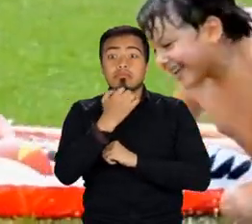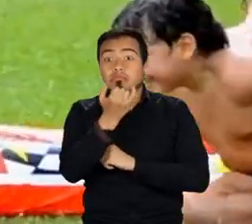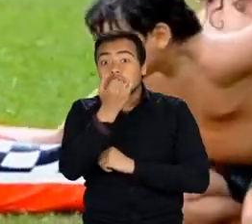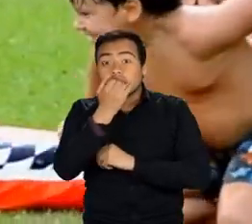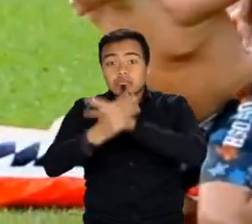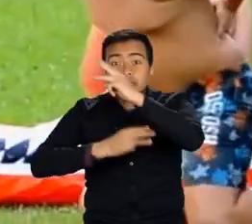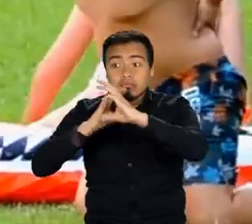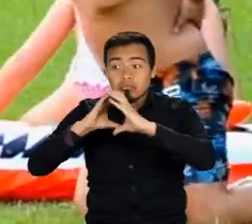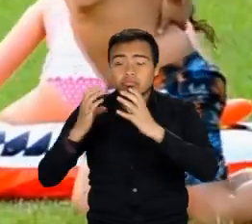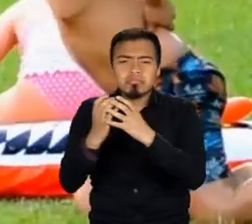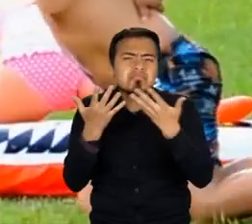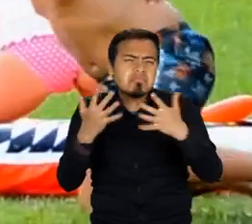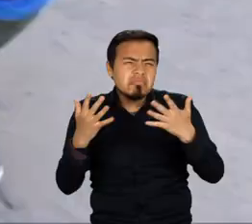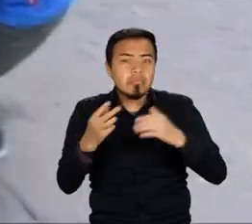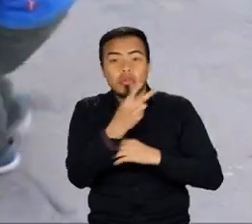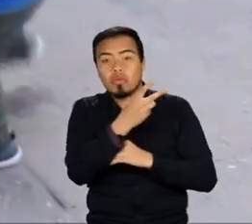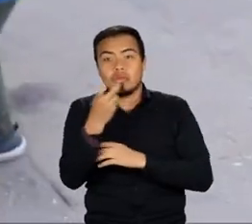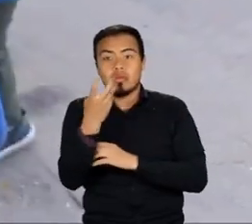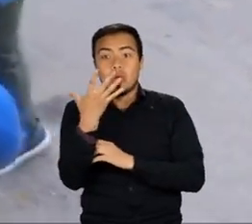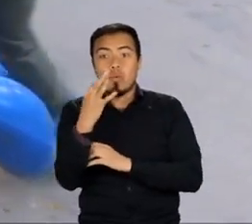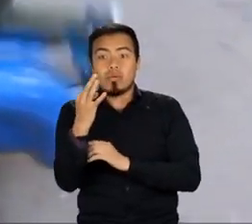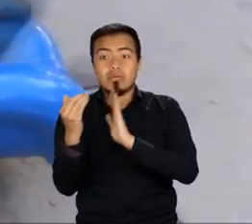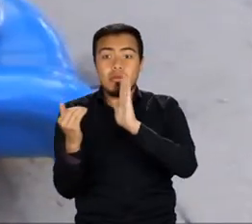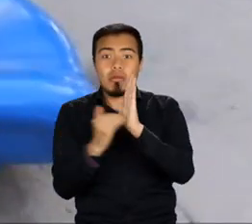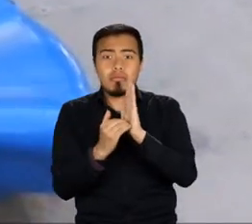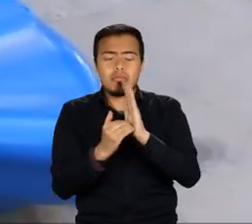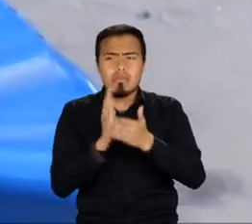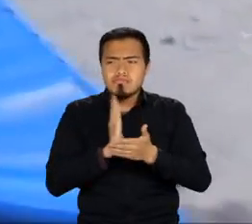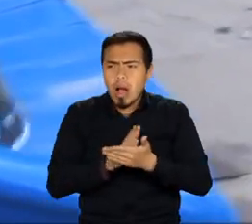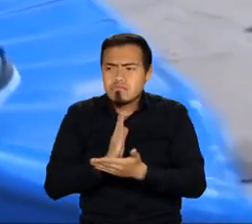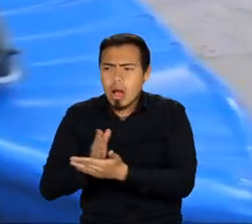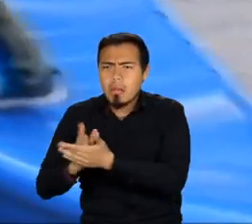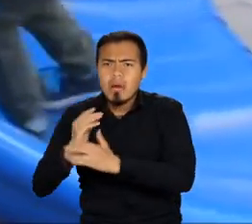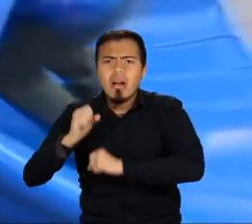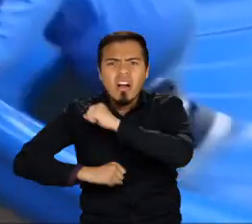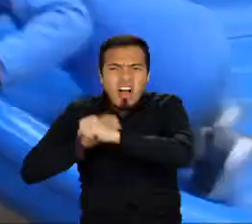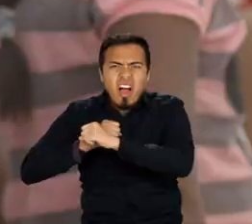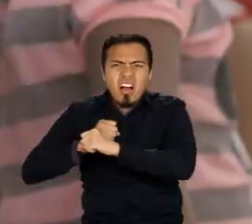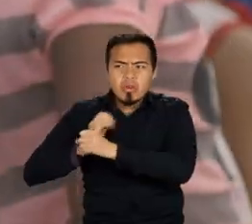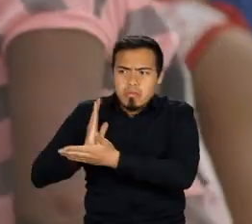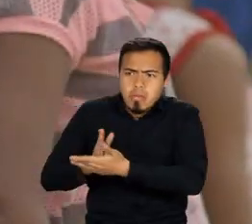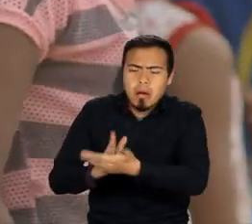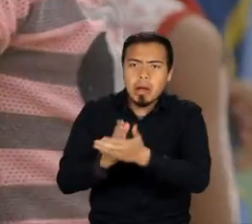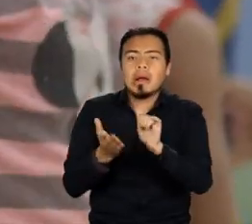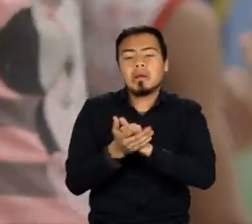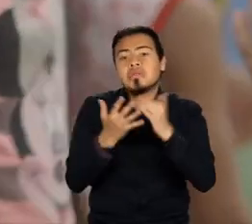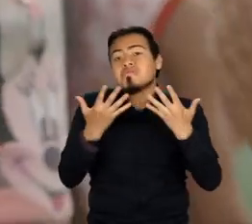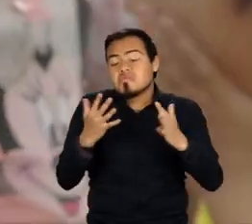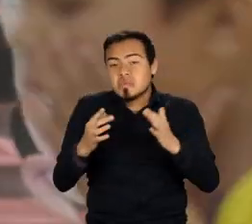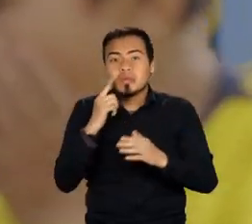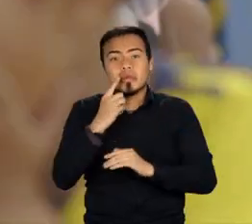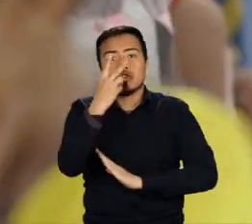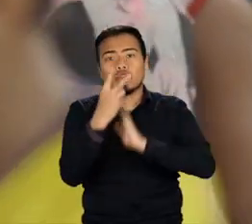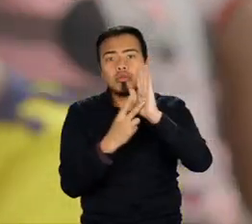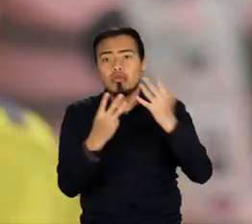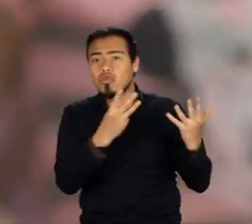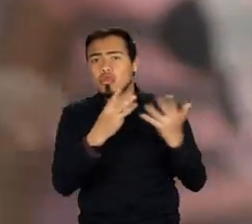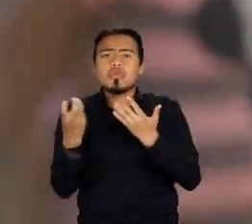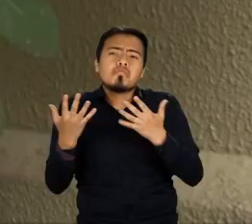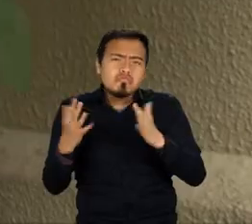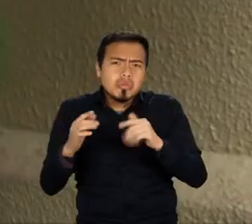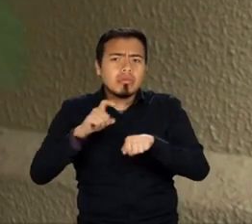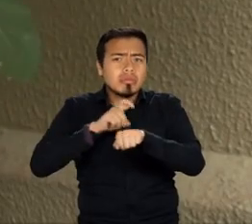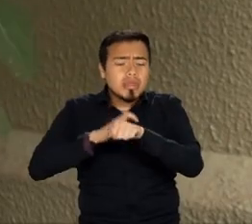se diagnosticarán unos 250.000 nuevos casos por año y para Colombia alrededor de unos